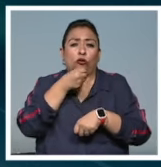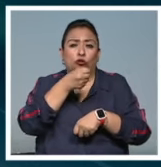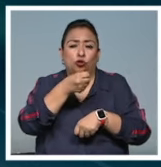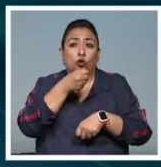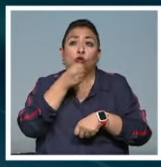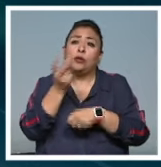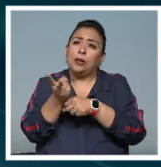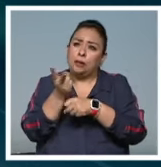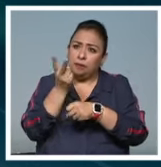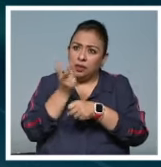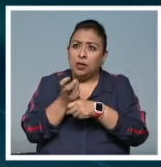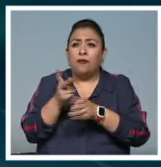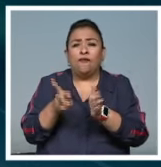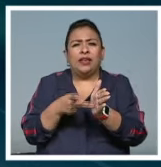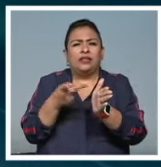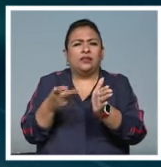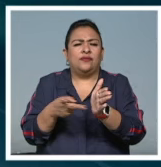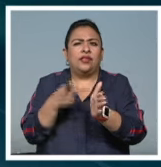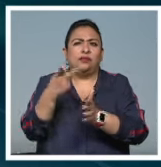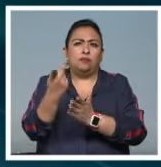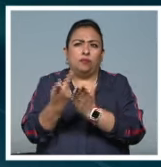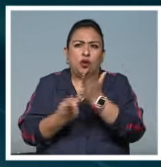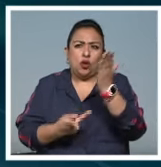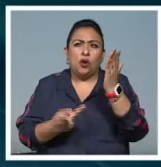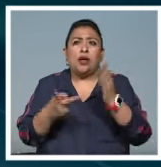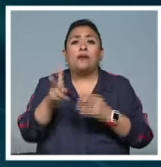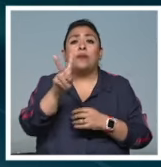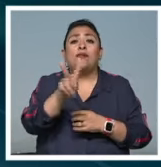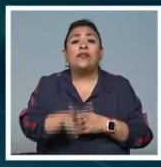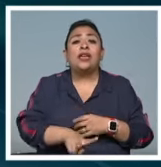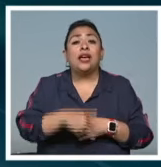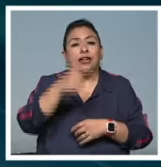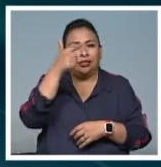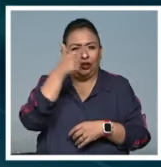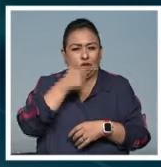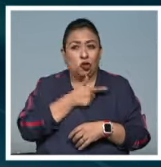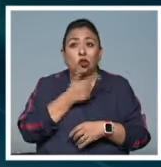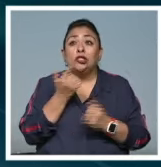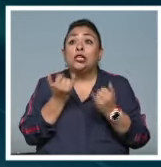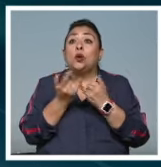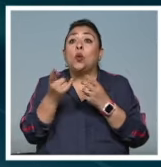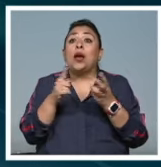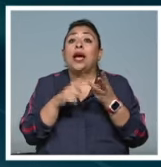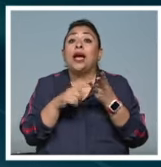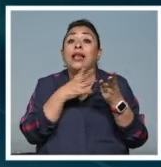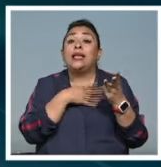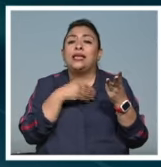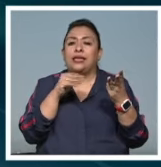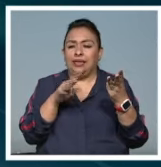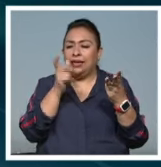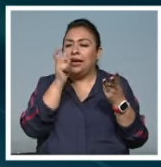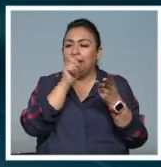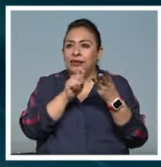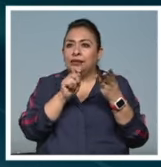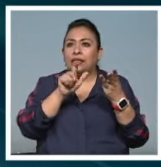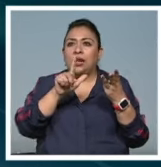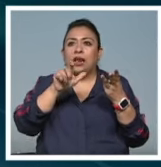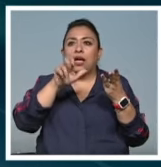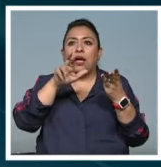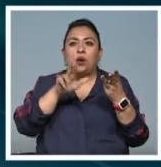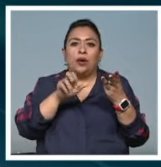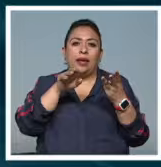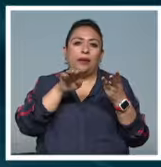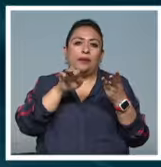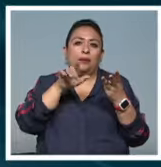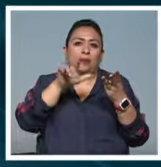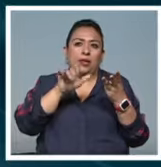e invitados en más de una ocasión a su programa de los viernes por la noche, así como su hija, la también escritora Laura Emilia